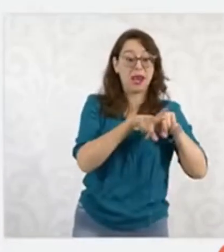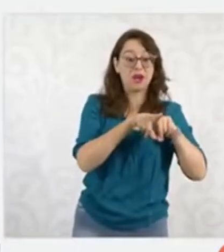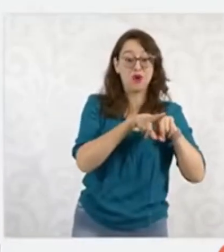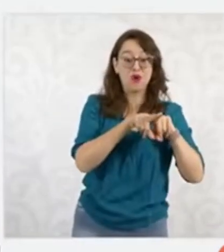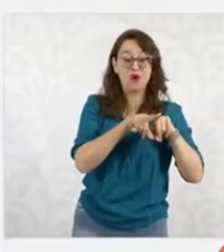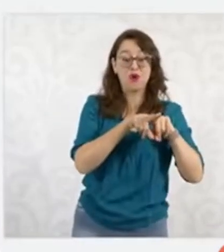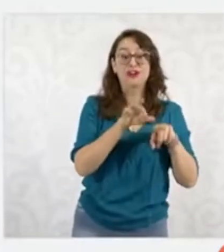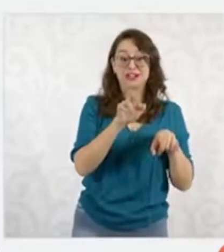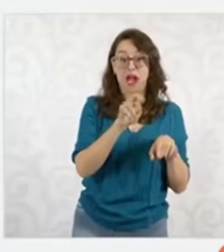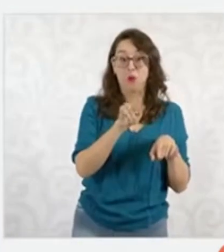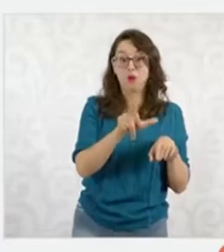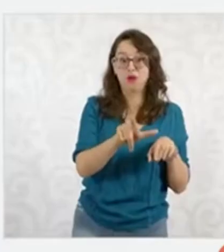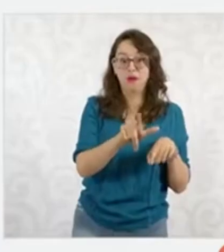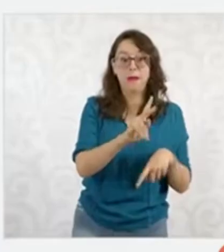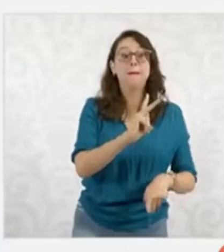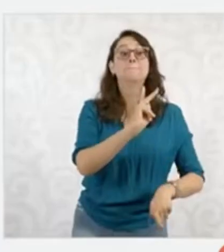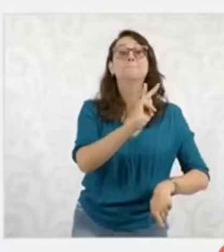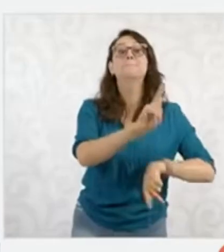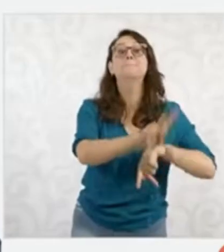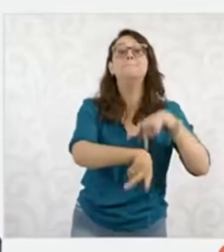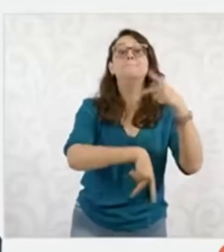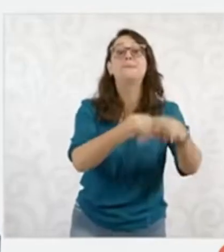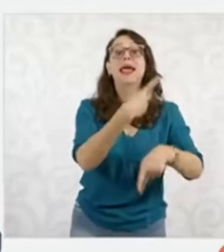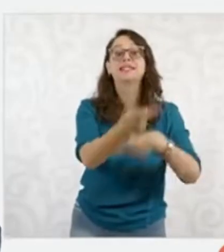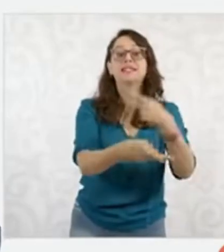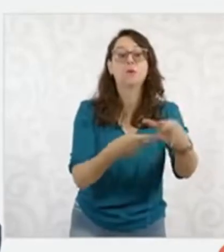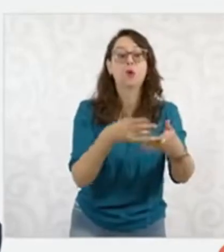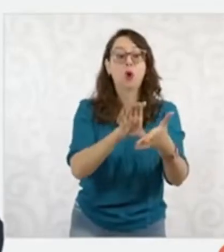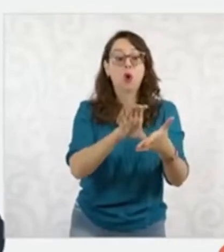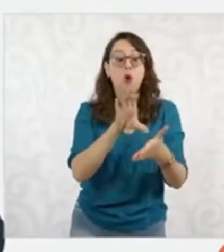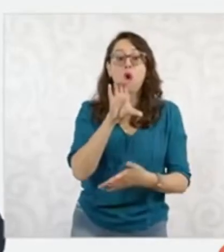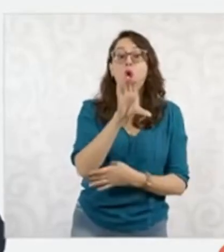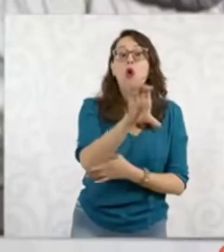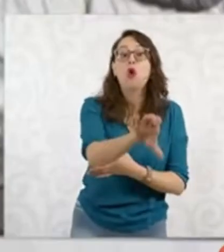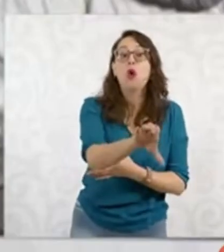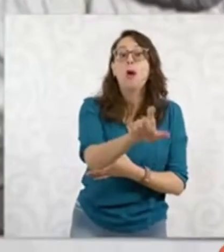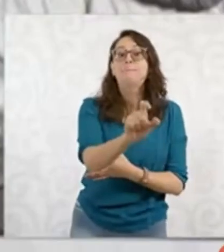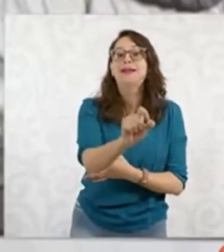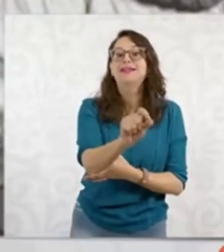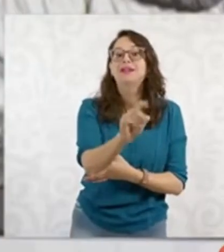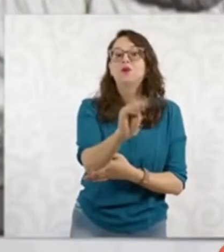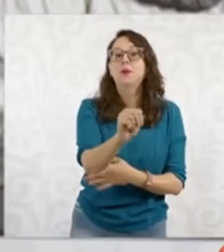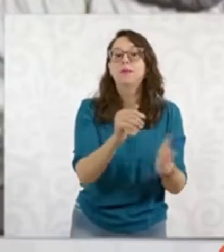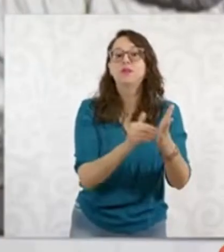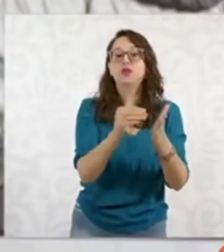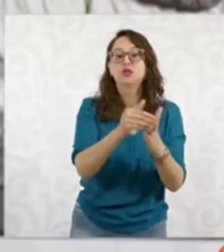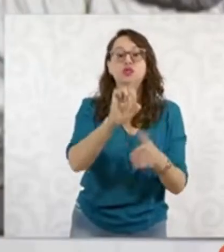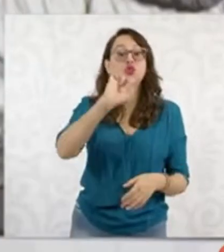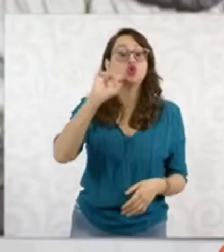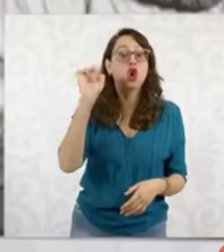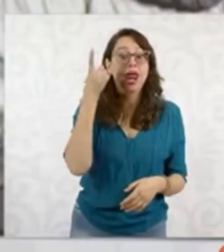Raúl Salinas de Gortari. Un préstamo de más de 29 millones de dólares.